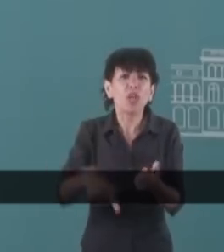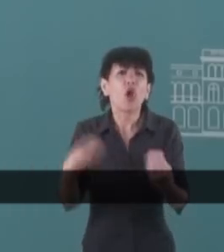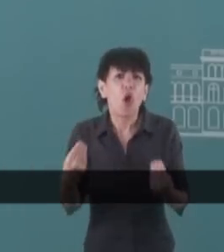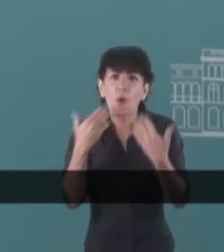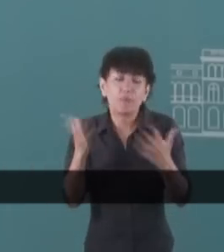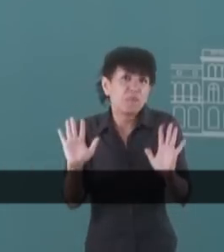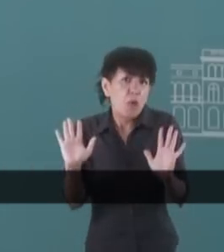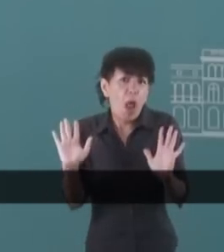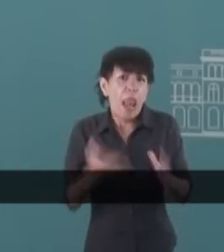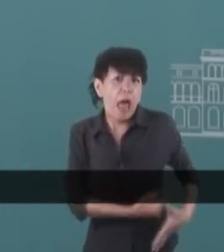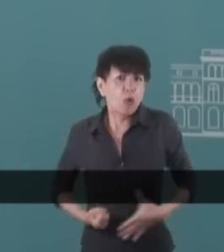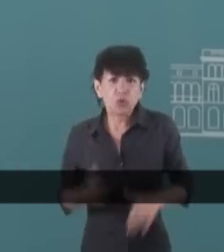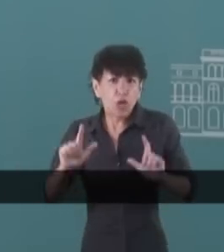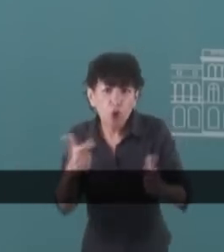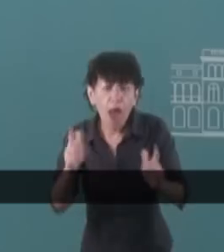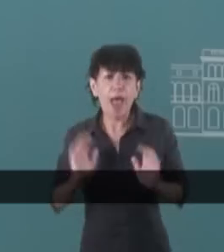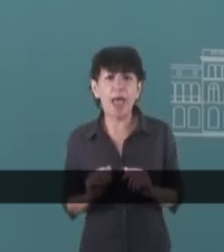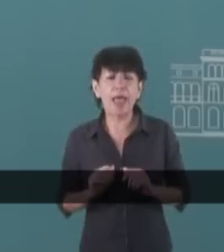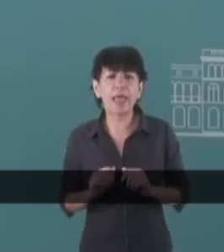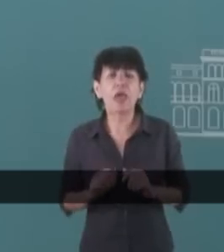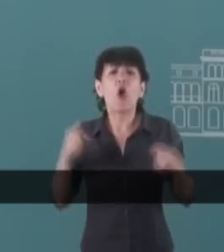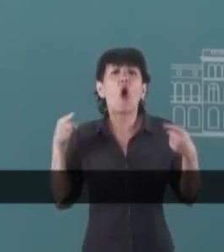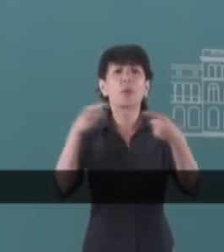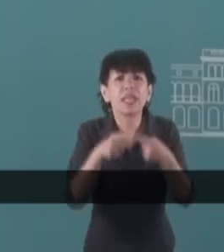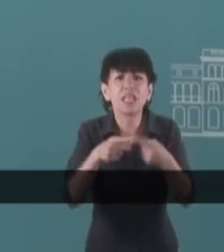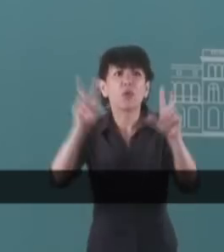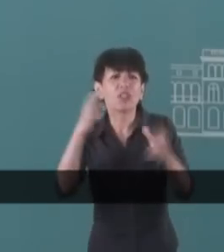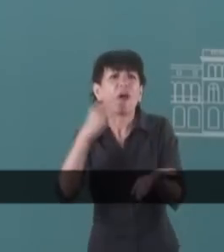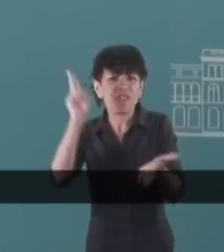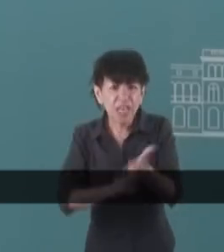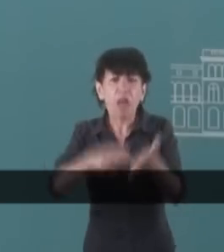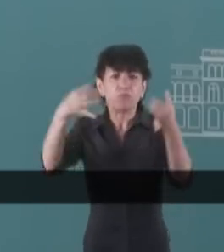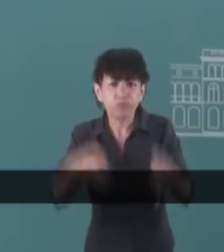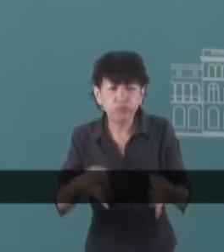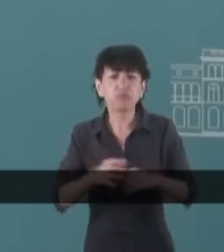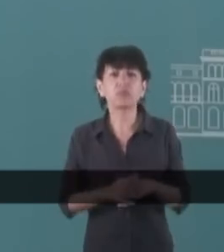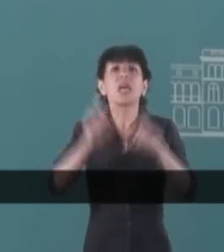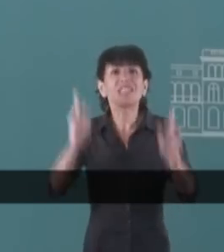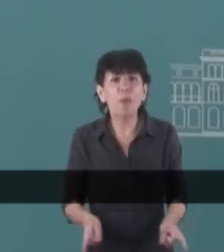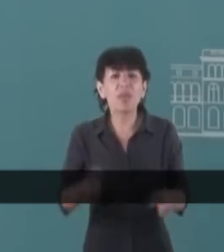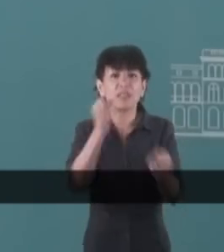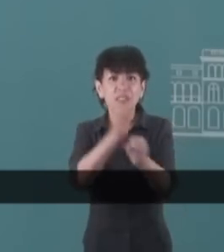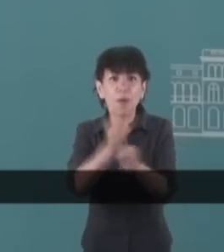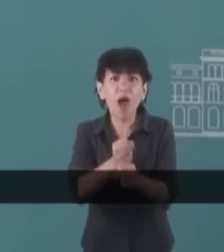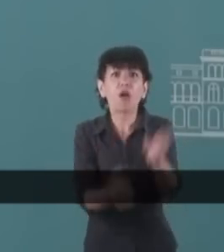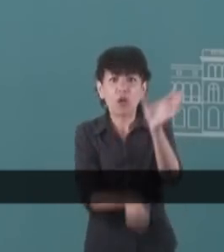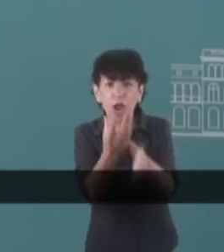se cumplieron con las metas fiscales que se había propuesto y además la creación de empleo y el